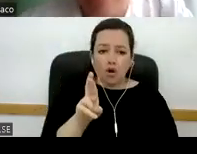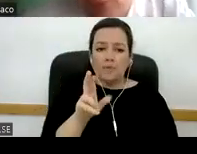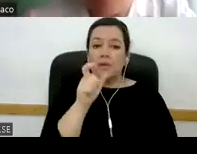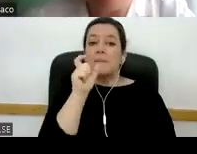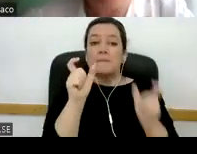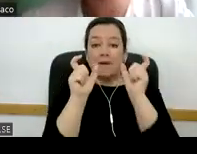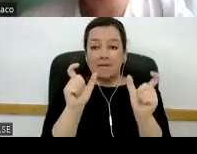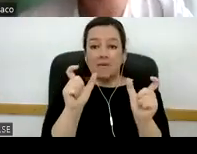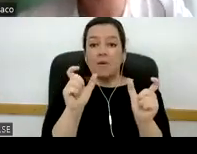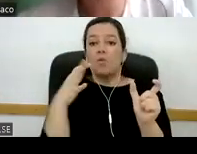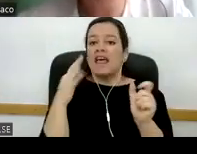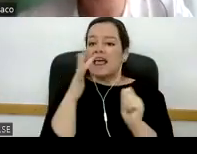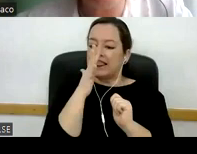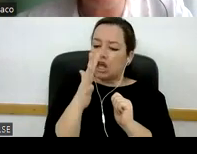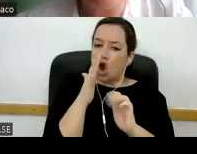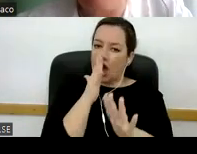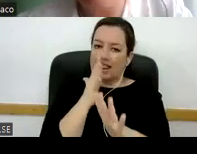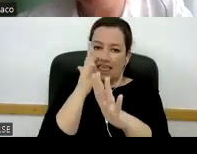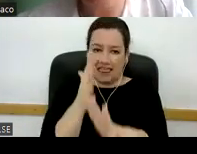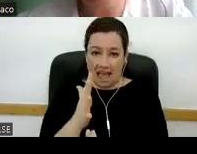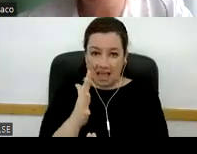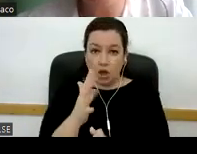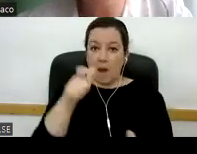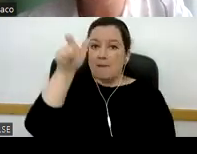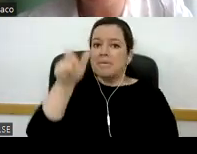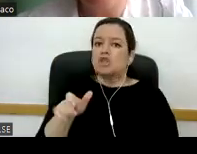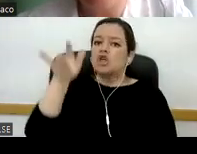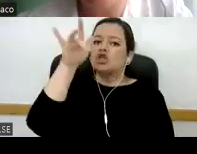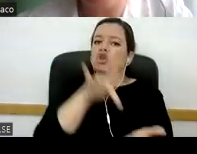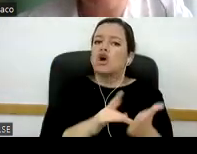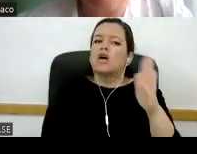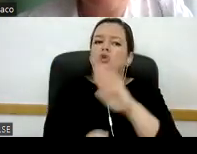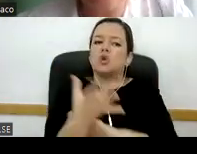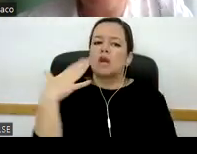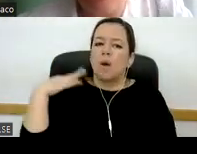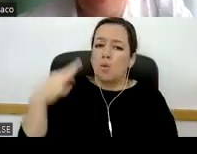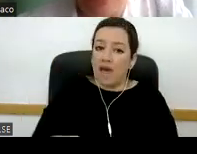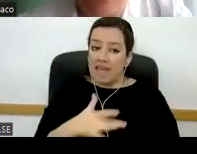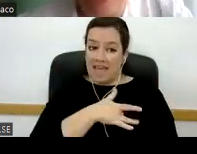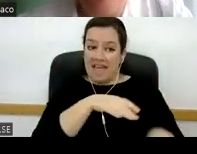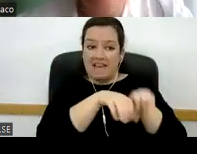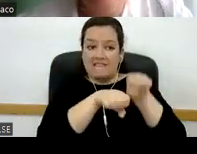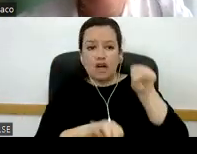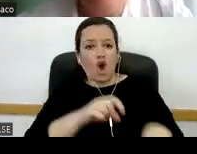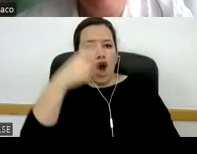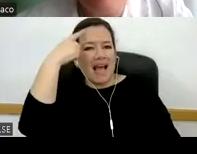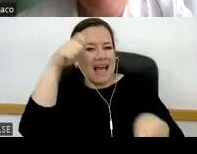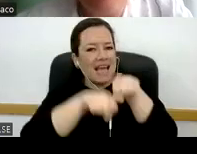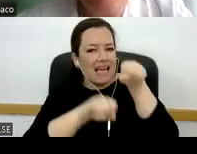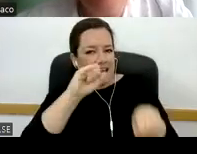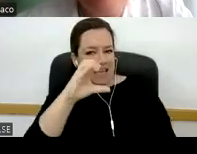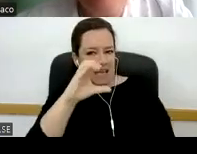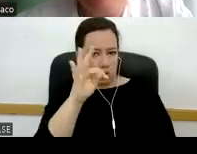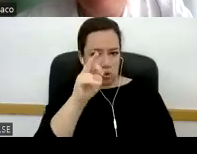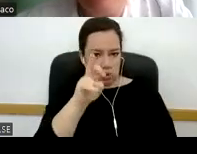a 5 o 10 años, como os decía, de que el paciente padezca un evento cardiovascular, bien un infarto o un ictus.